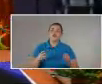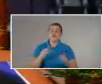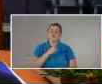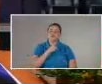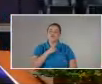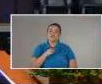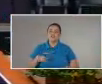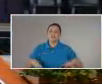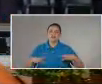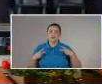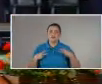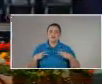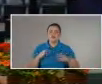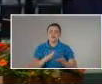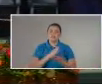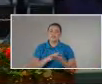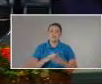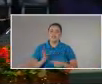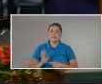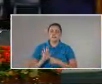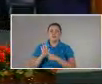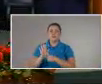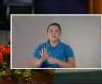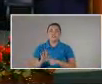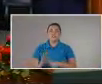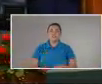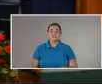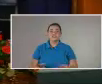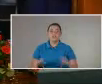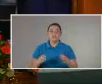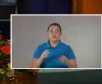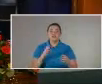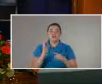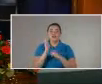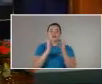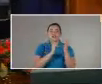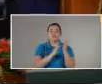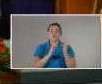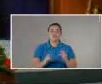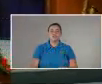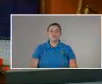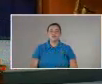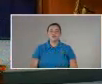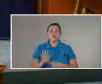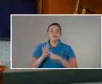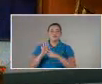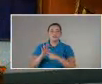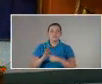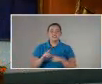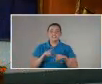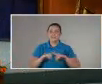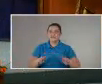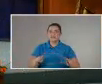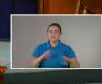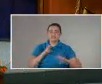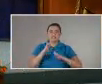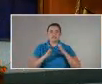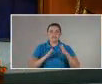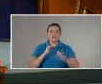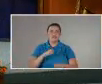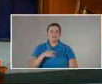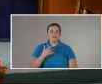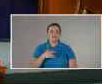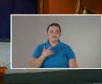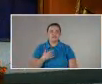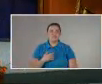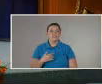Biblia nos muestra cómo Jesús experimenta diferentes emociones, diferentes sentimientos en su vida